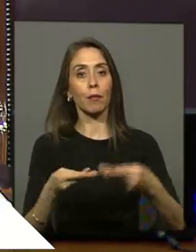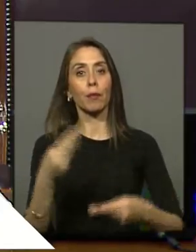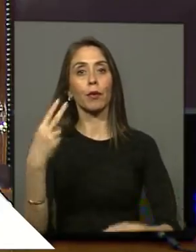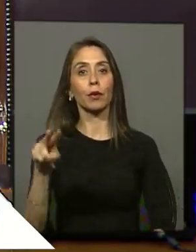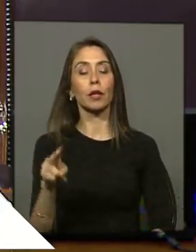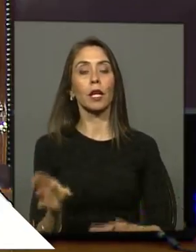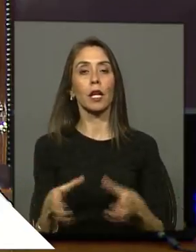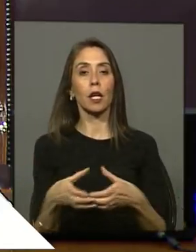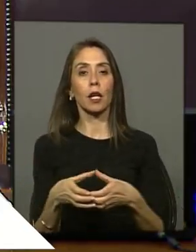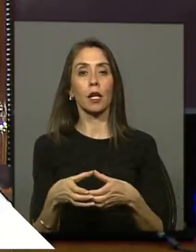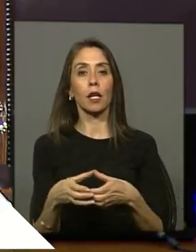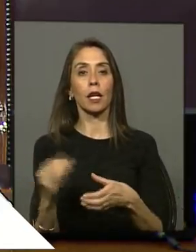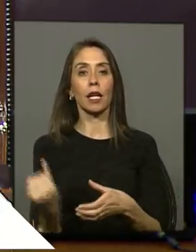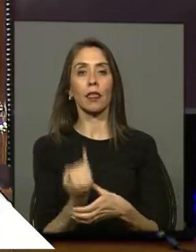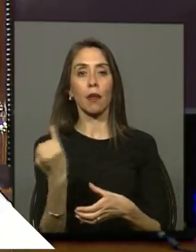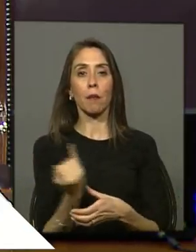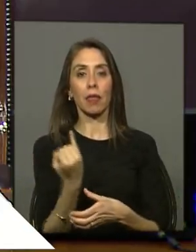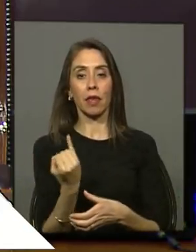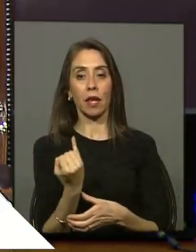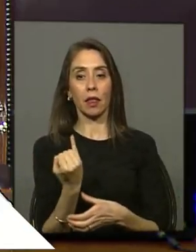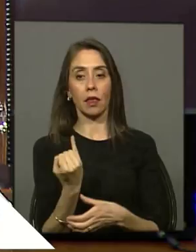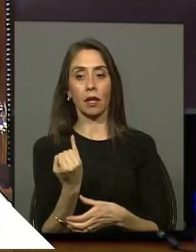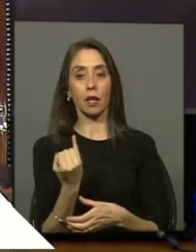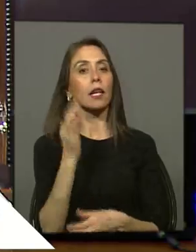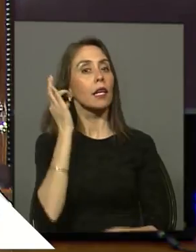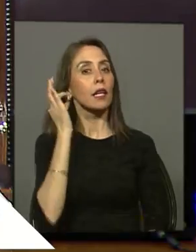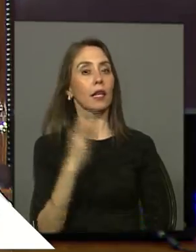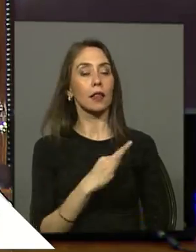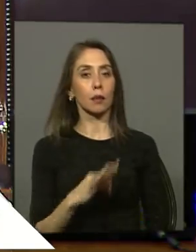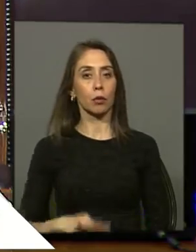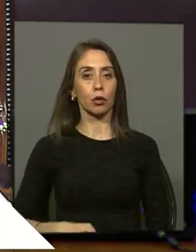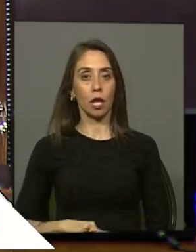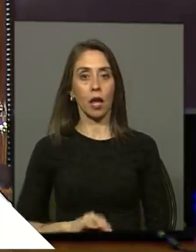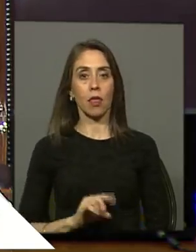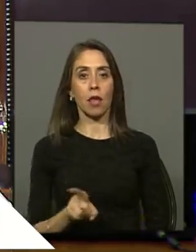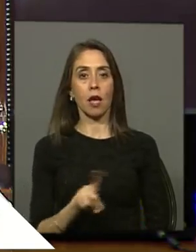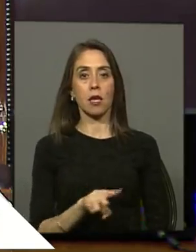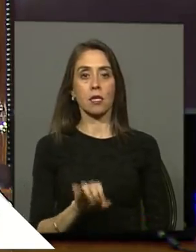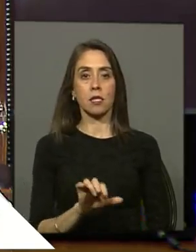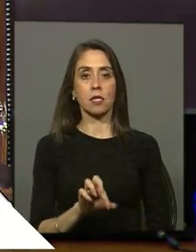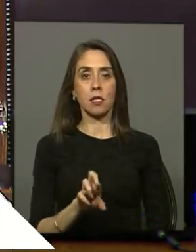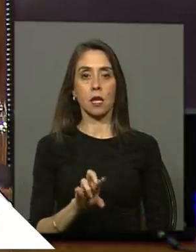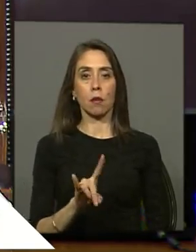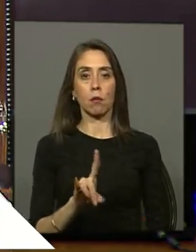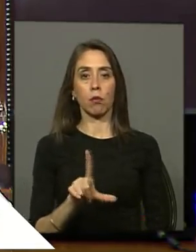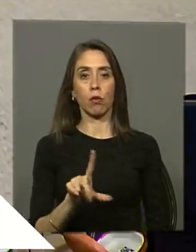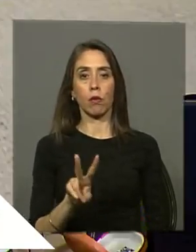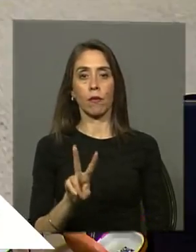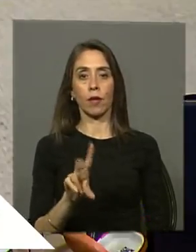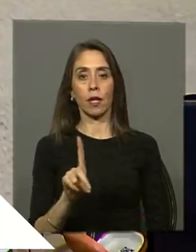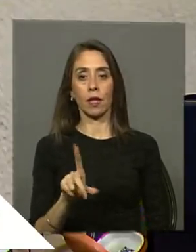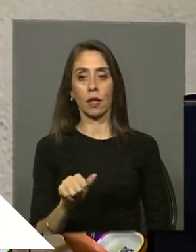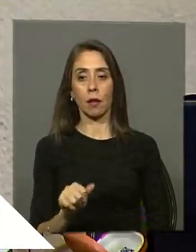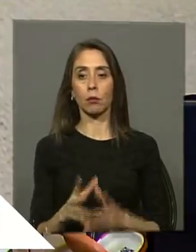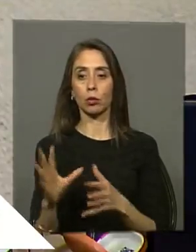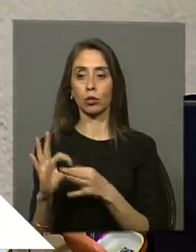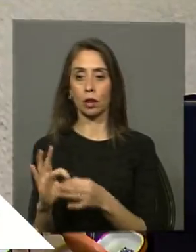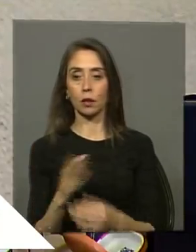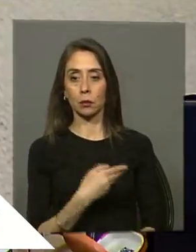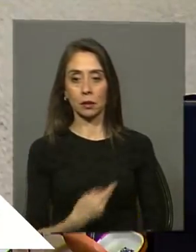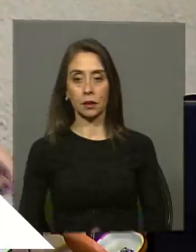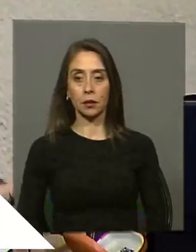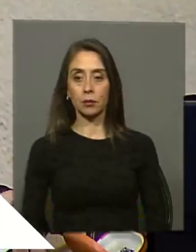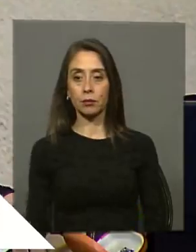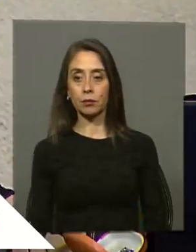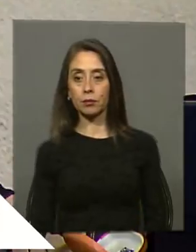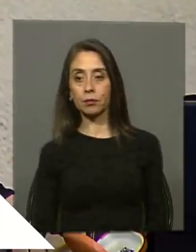comité independiente a la diputada doña Alejandra Sepúlveda diputada tiene la palabra muchas gracias presidente